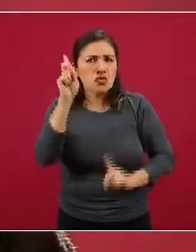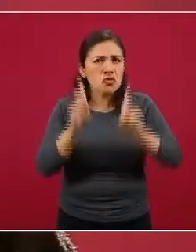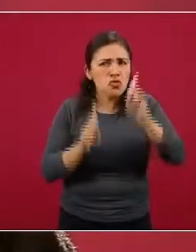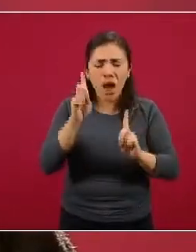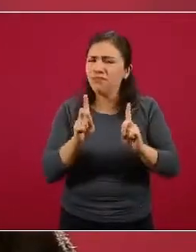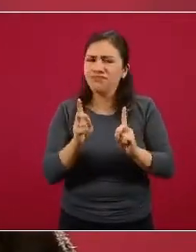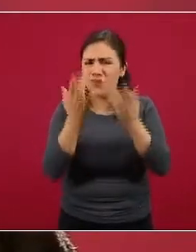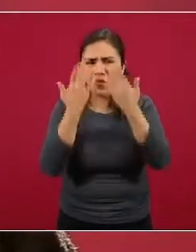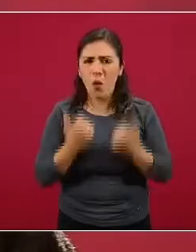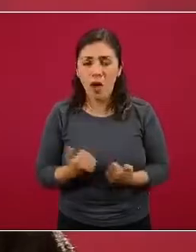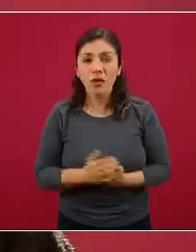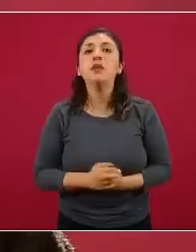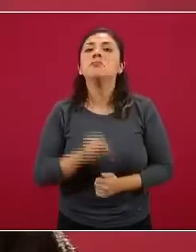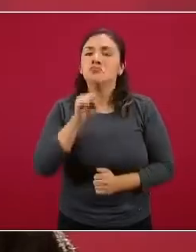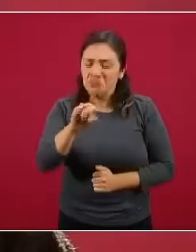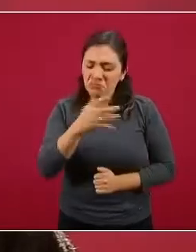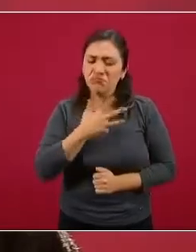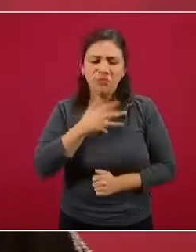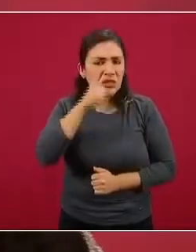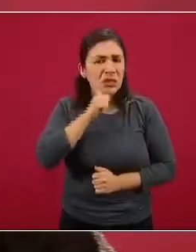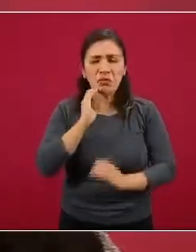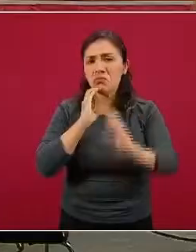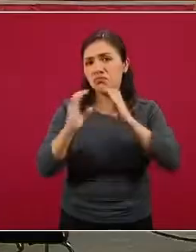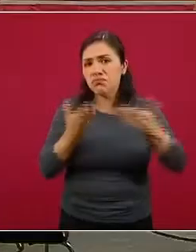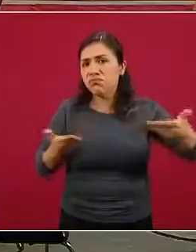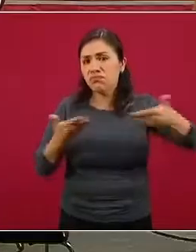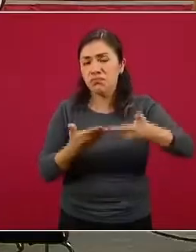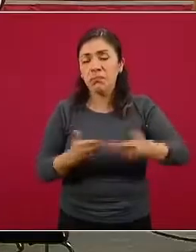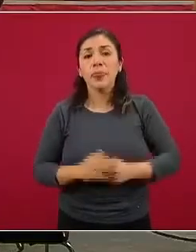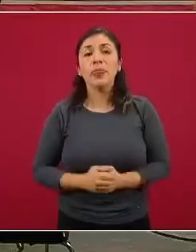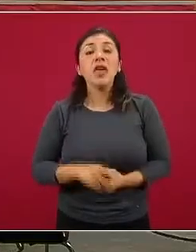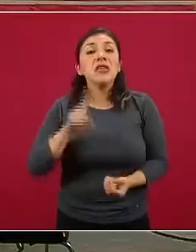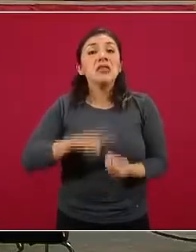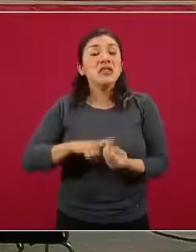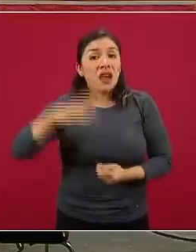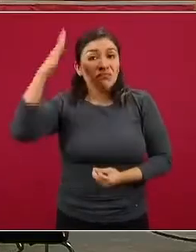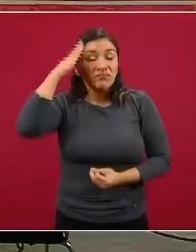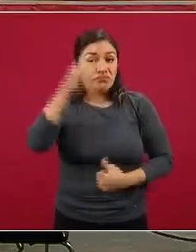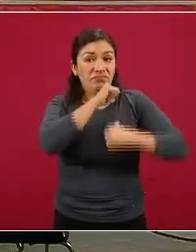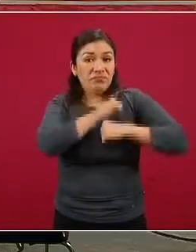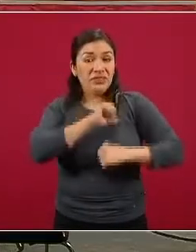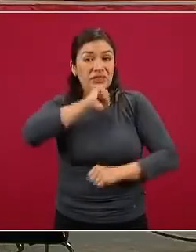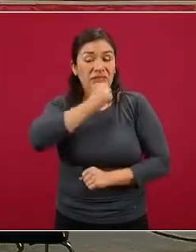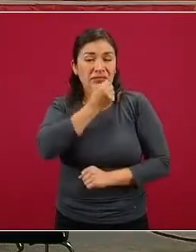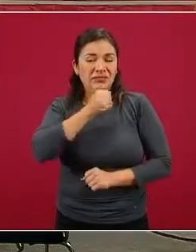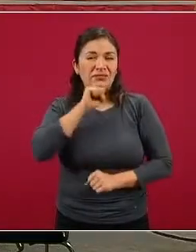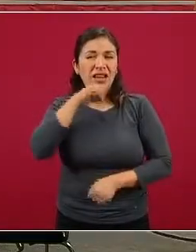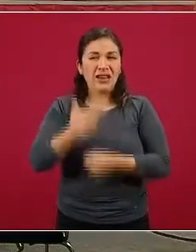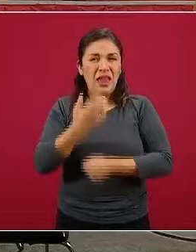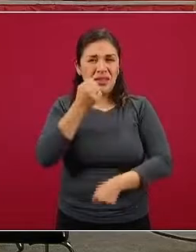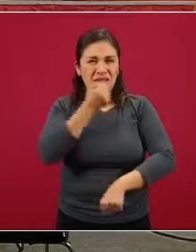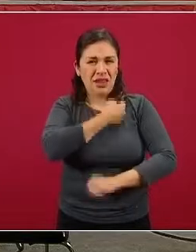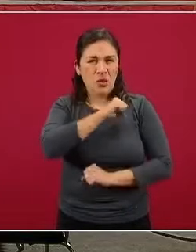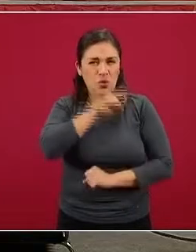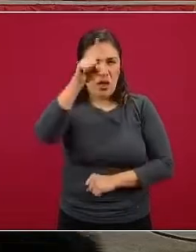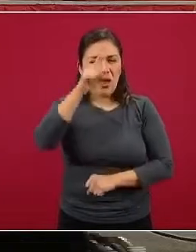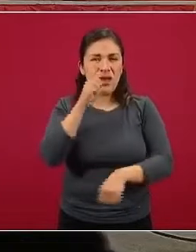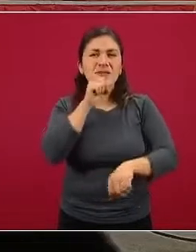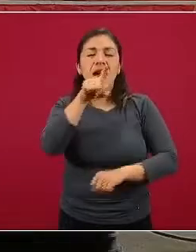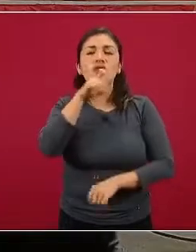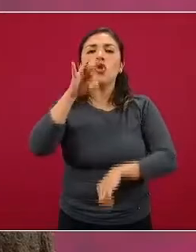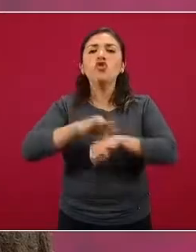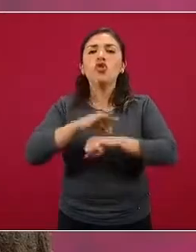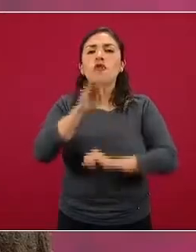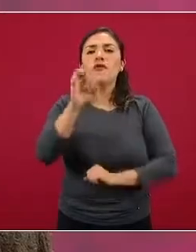respecto. Sí. El titular de la Secretaría de Salud del Estado de Jalisco es el